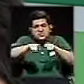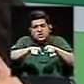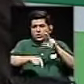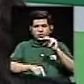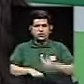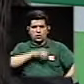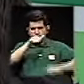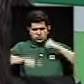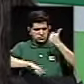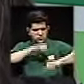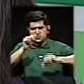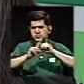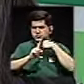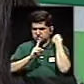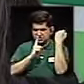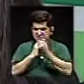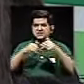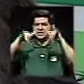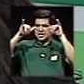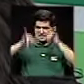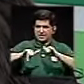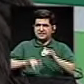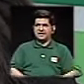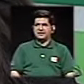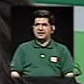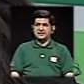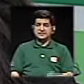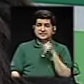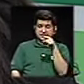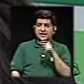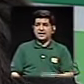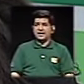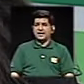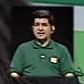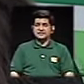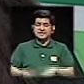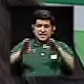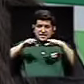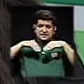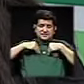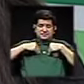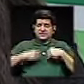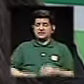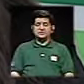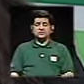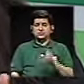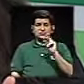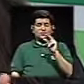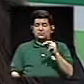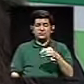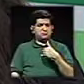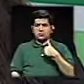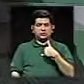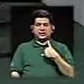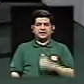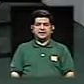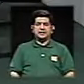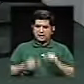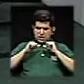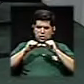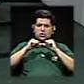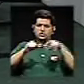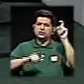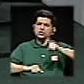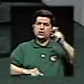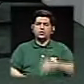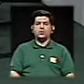la lucha sigue se mantiene y la nación e no llega y eso es algo que es importantísimo sostener